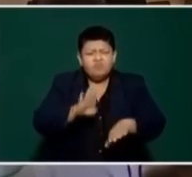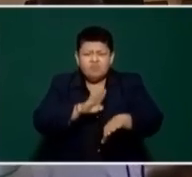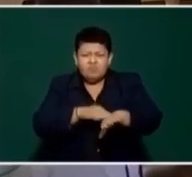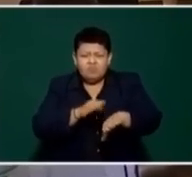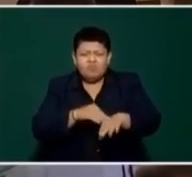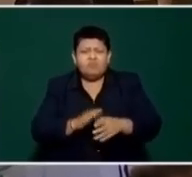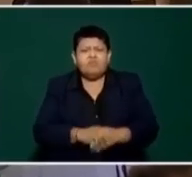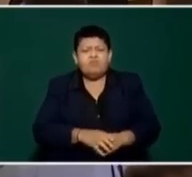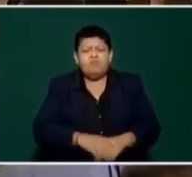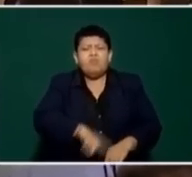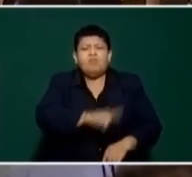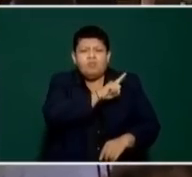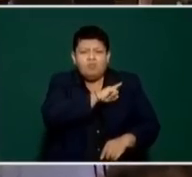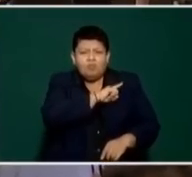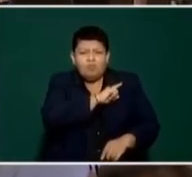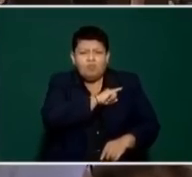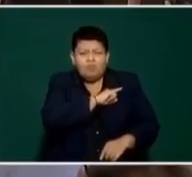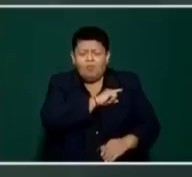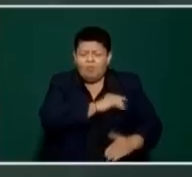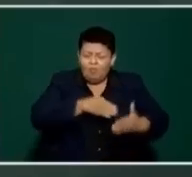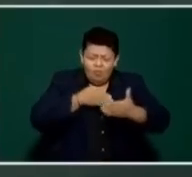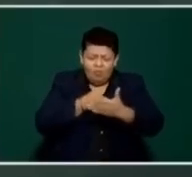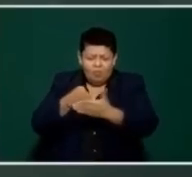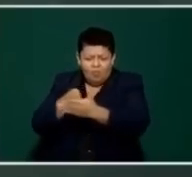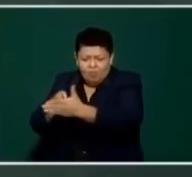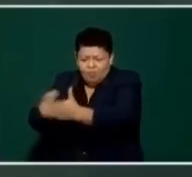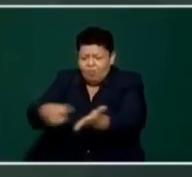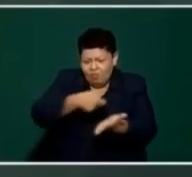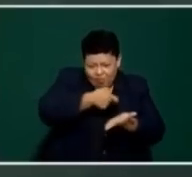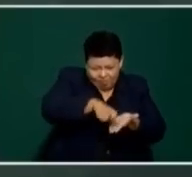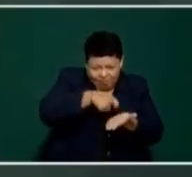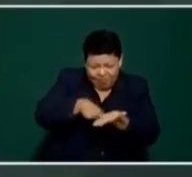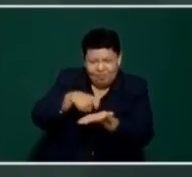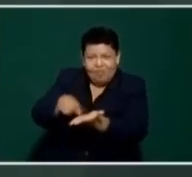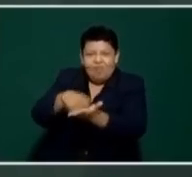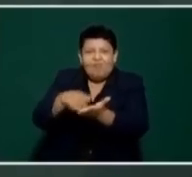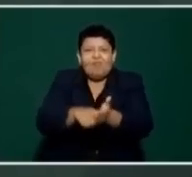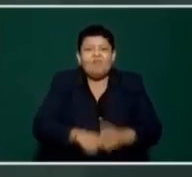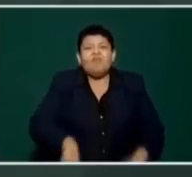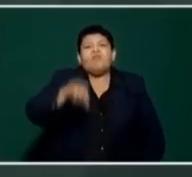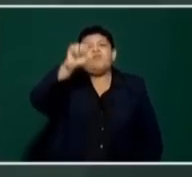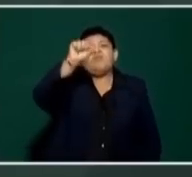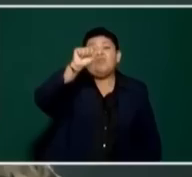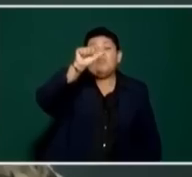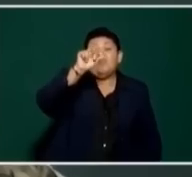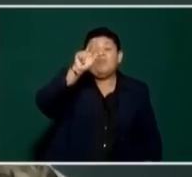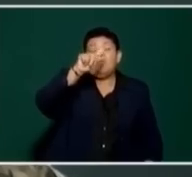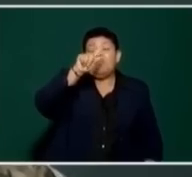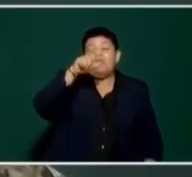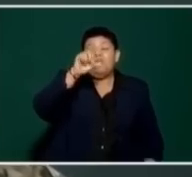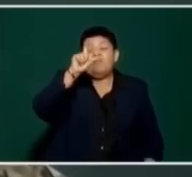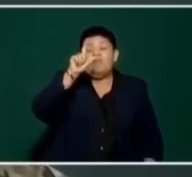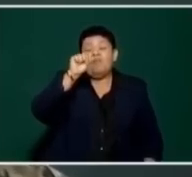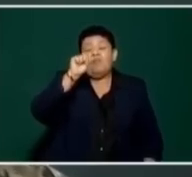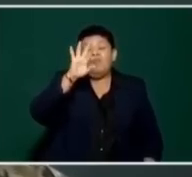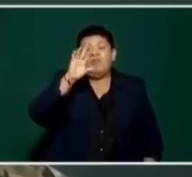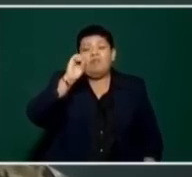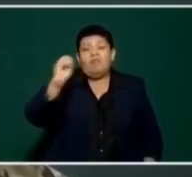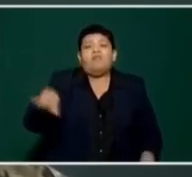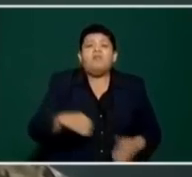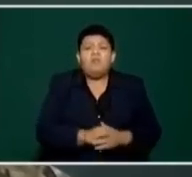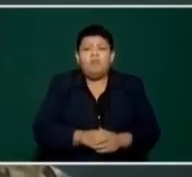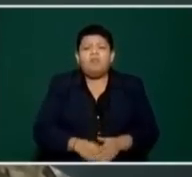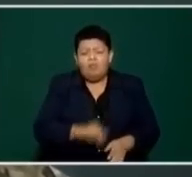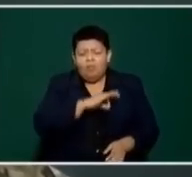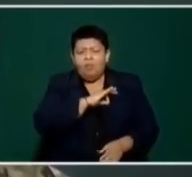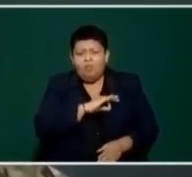más, simple y sencillamente con las barreras que compremos, con los sargaceros que compremos y esos dos barcos, creo que podemos